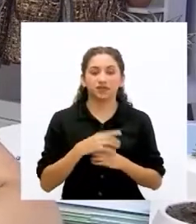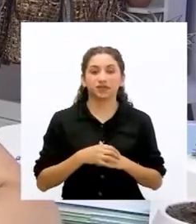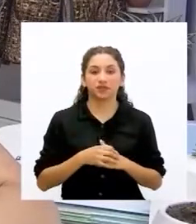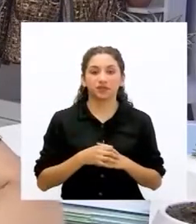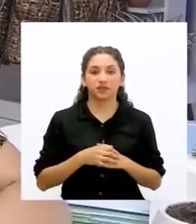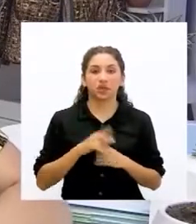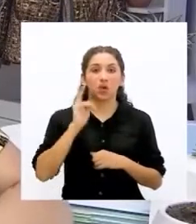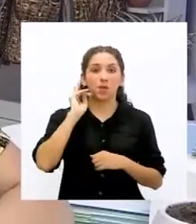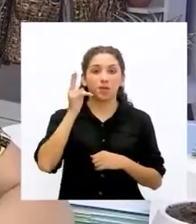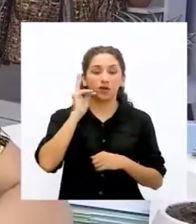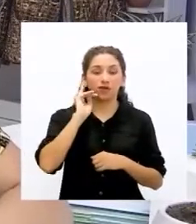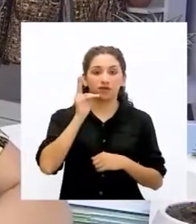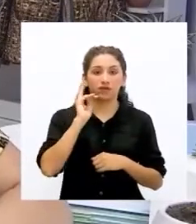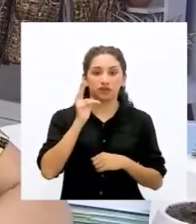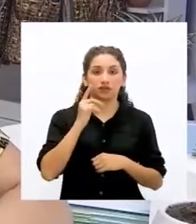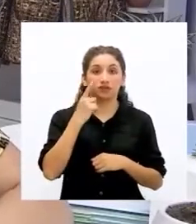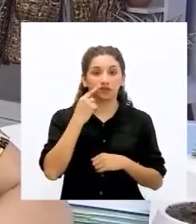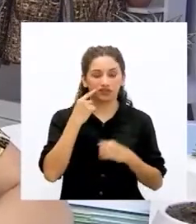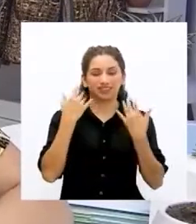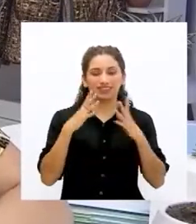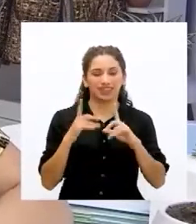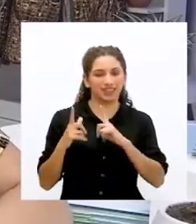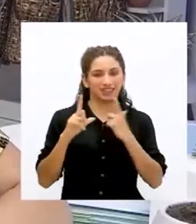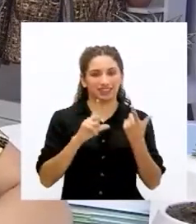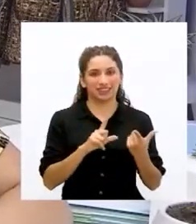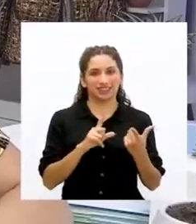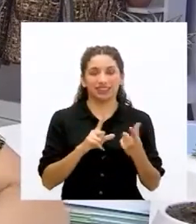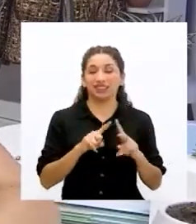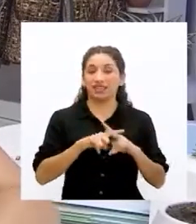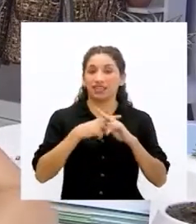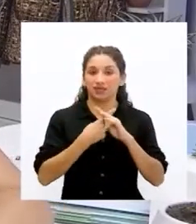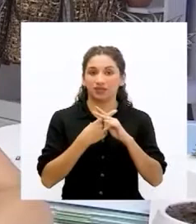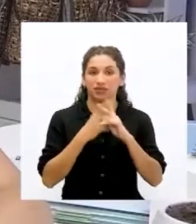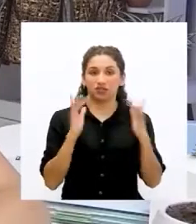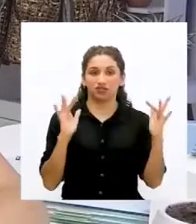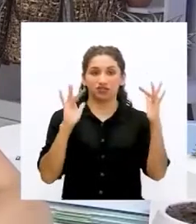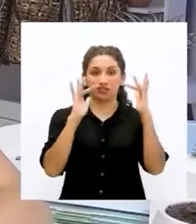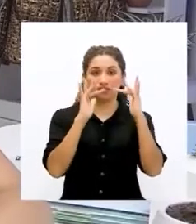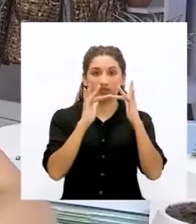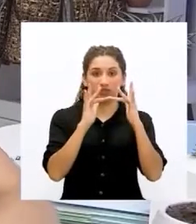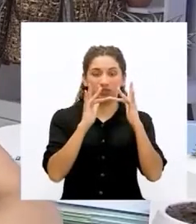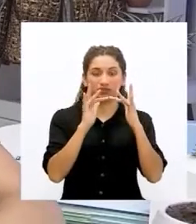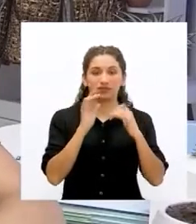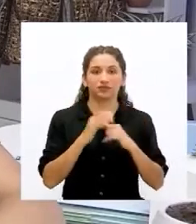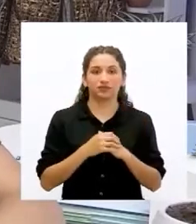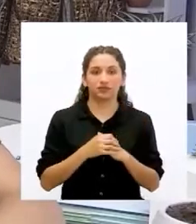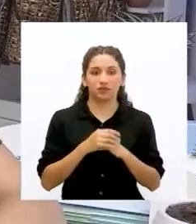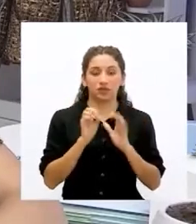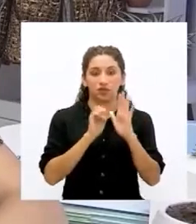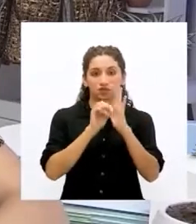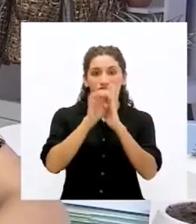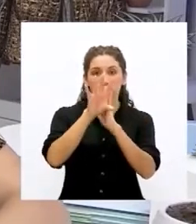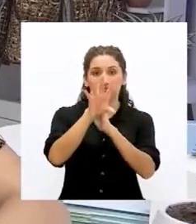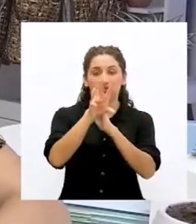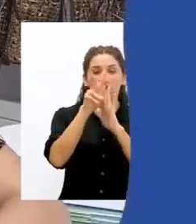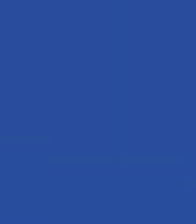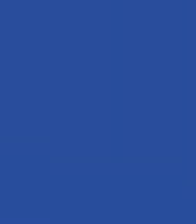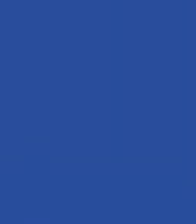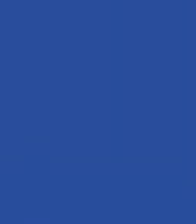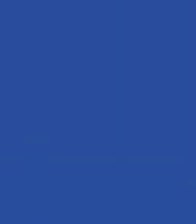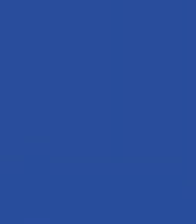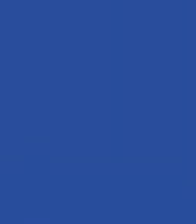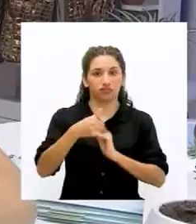El profesor está disponible. Iniciando comunicación. Proyectando